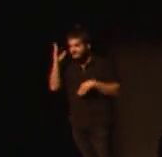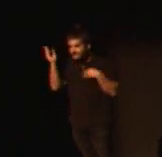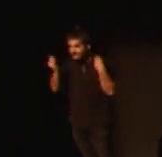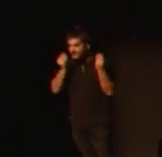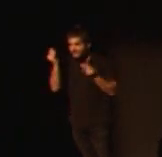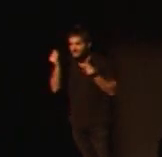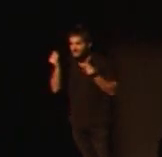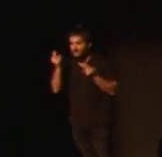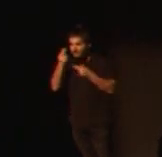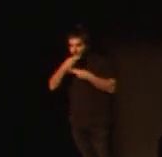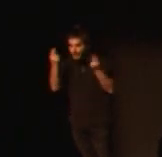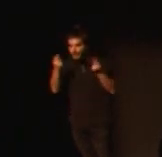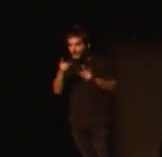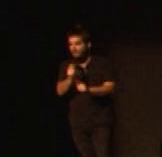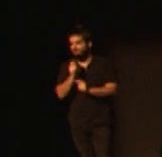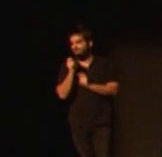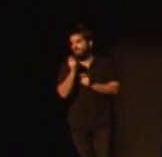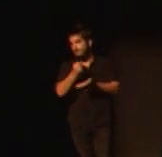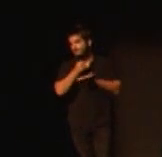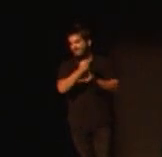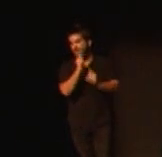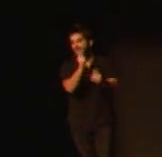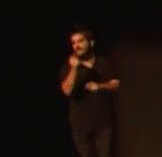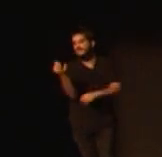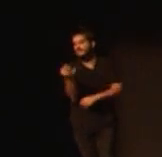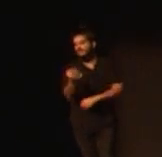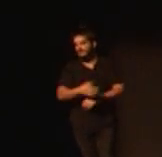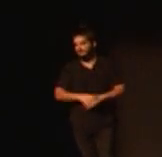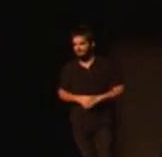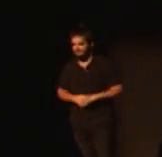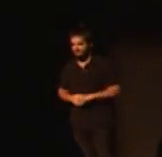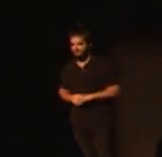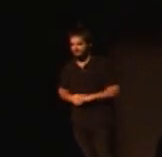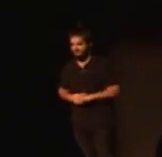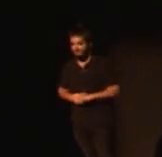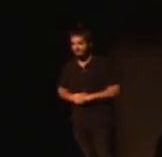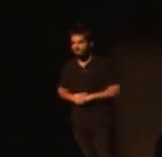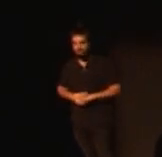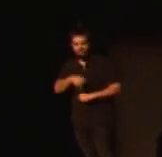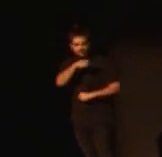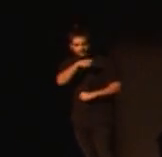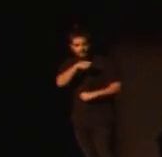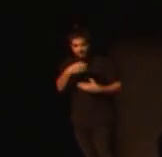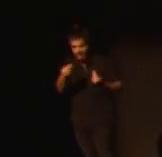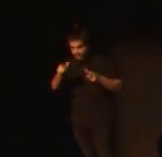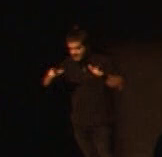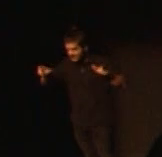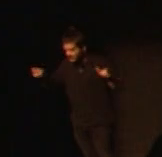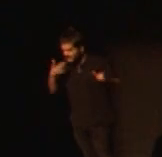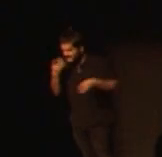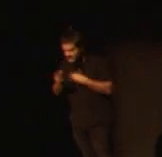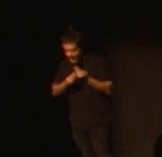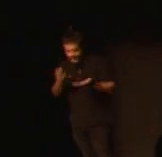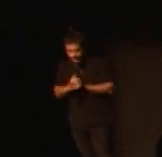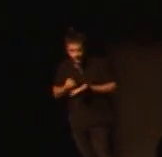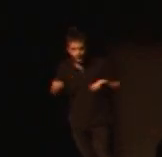entregar este premio. Oye, pues me parece muy buena idea, pero ¿sabes lo que pasa, José Luis? Aquí hay mucha gente. Si lo hacen todos, un poco complicado. Pero a ver,